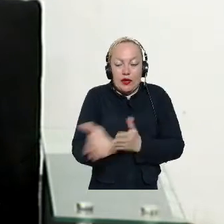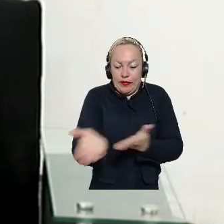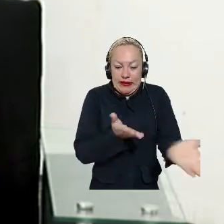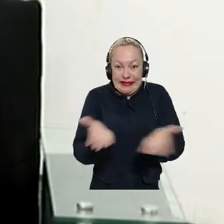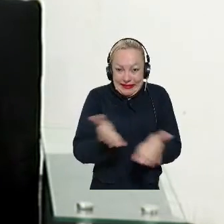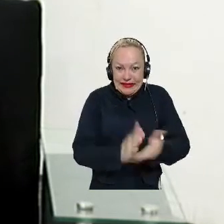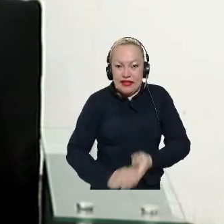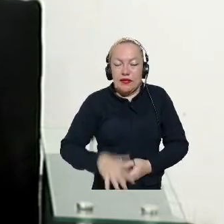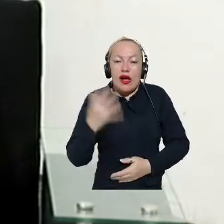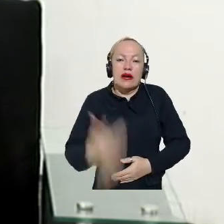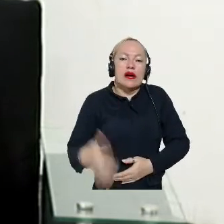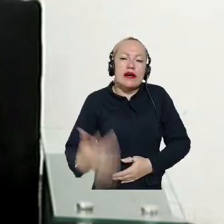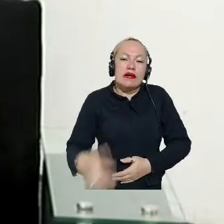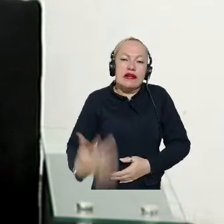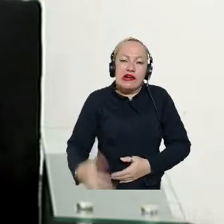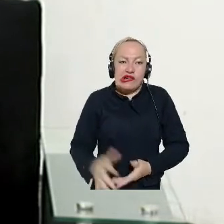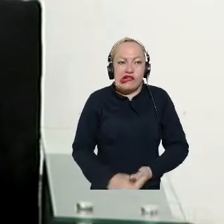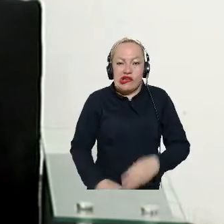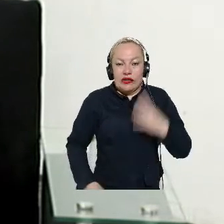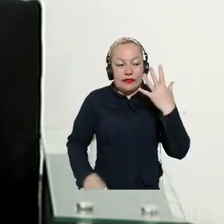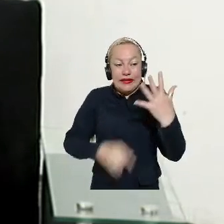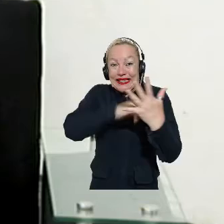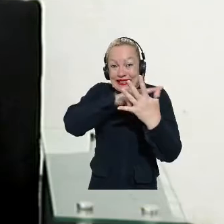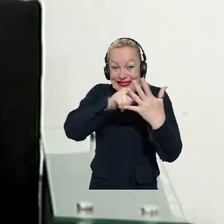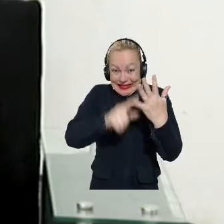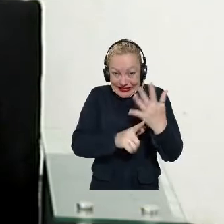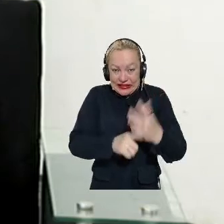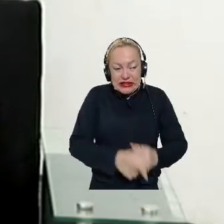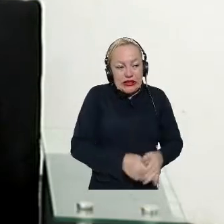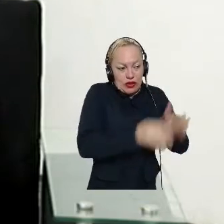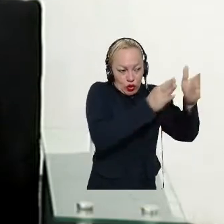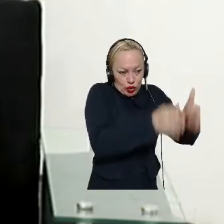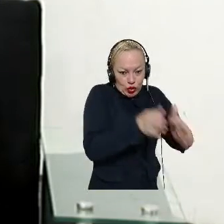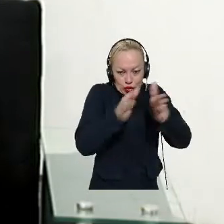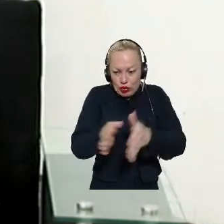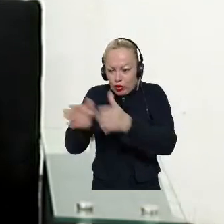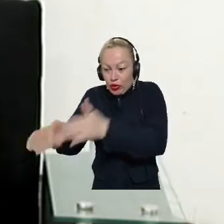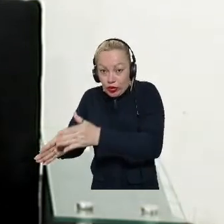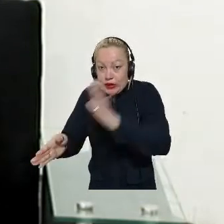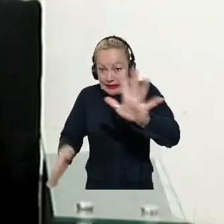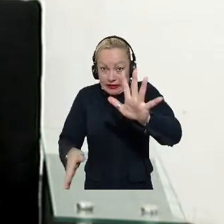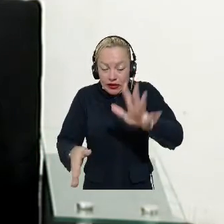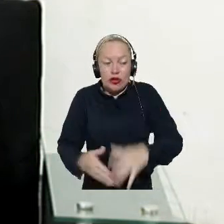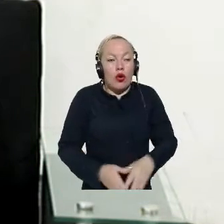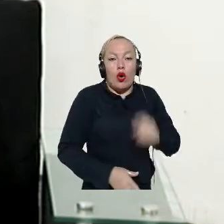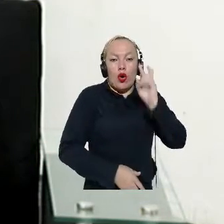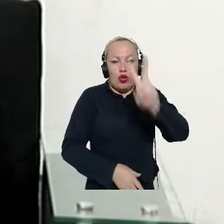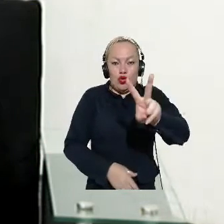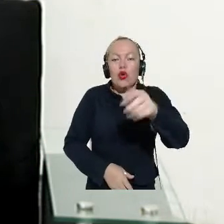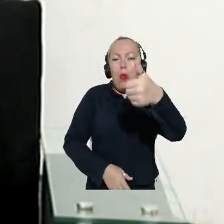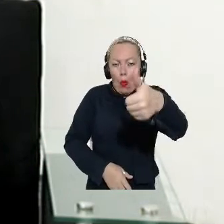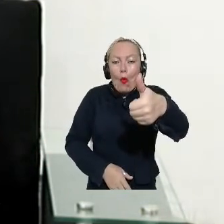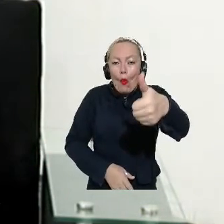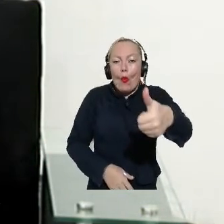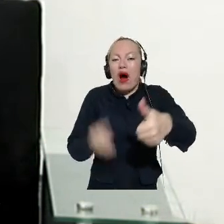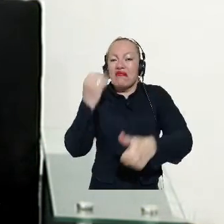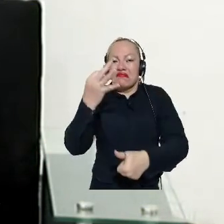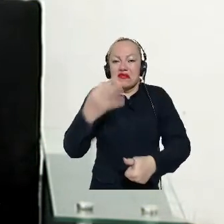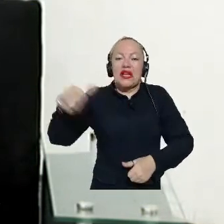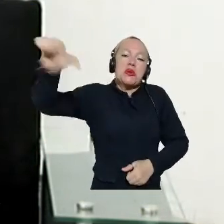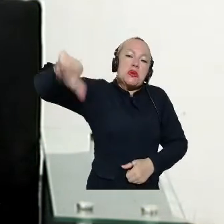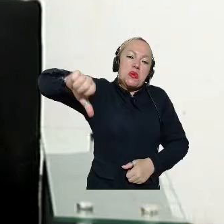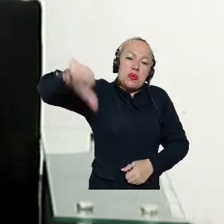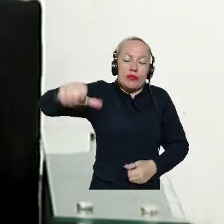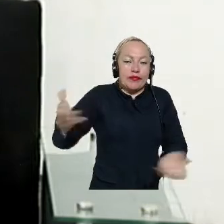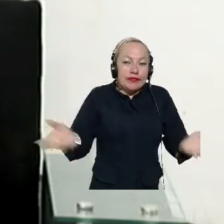estado. Regular. De 3 máquinas, de 5 funcionan 2, estamos mal. Entonces, un